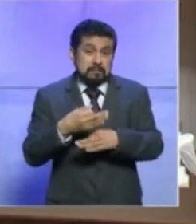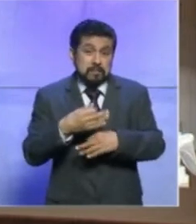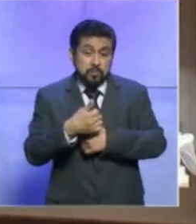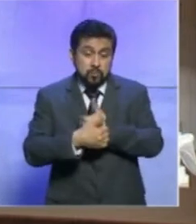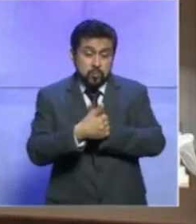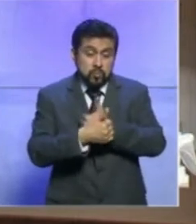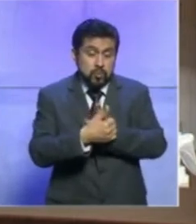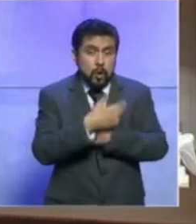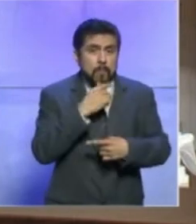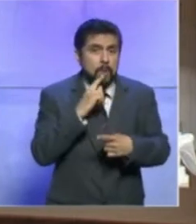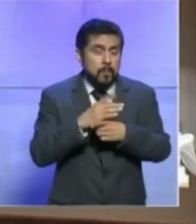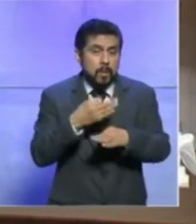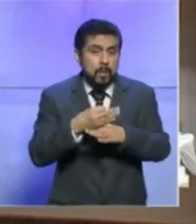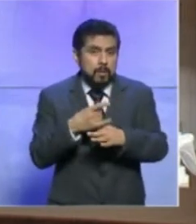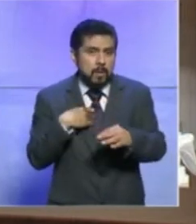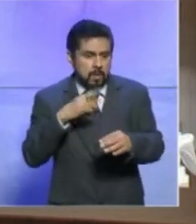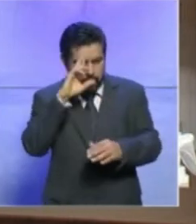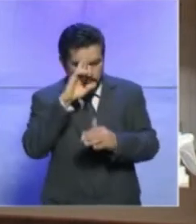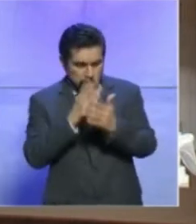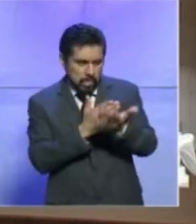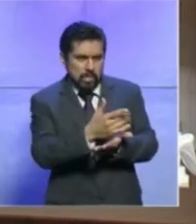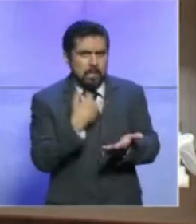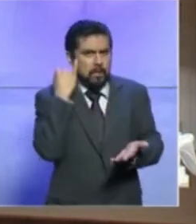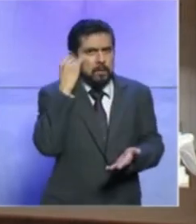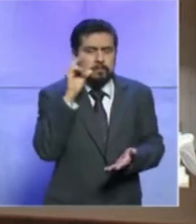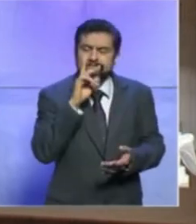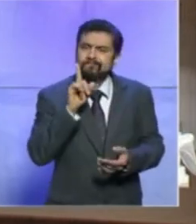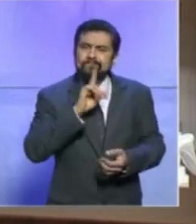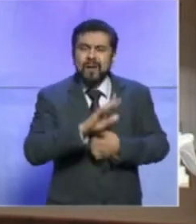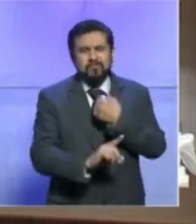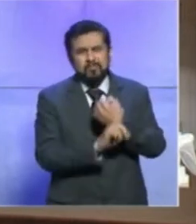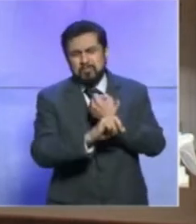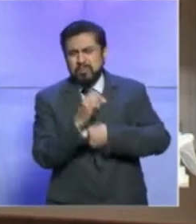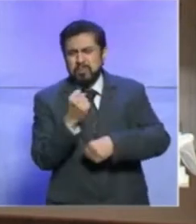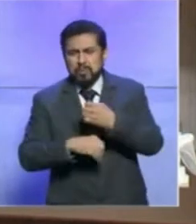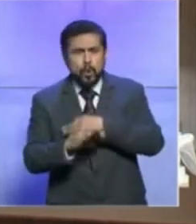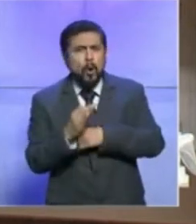el proceso que lo mejor es mantener el principio de autoorganización del partido.